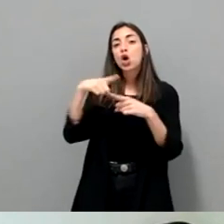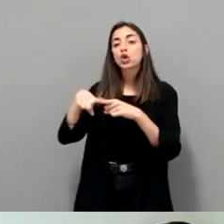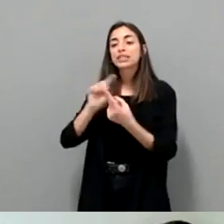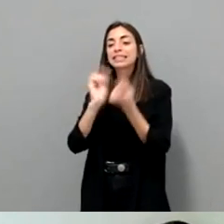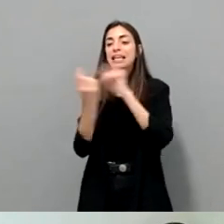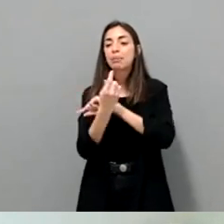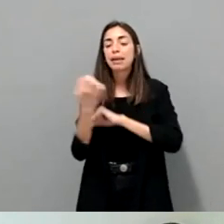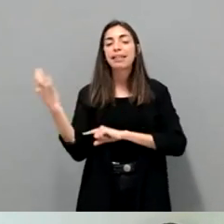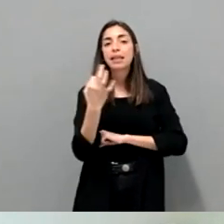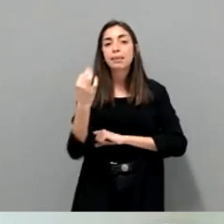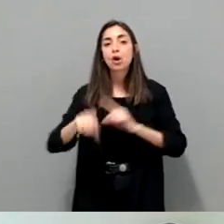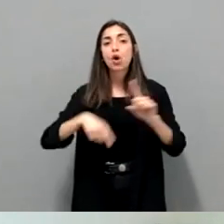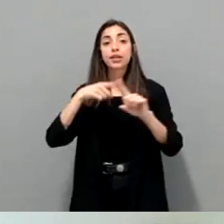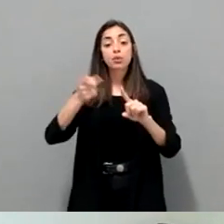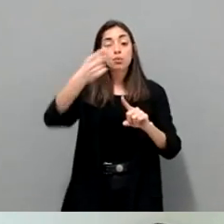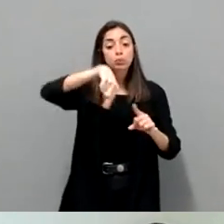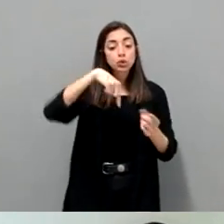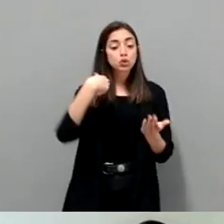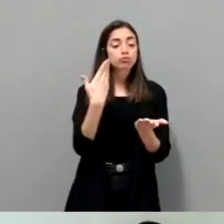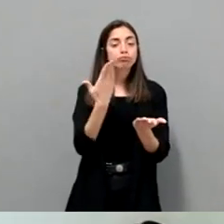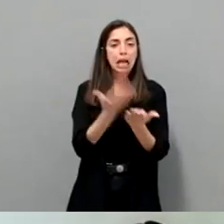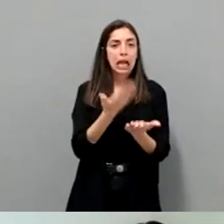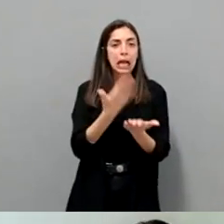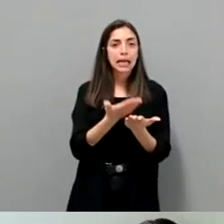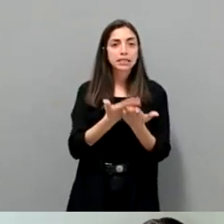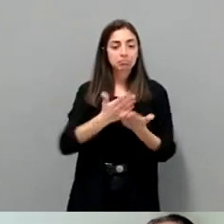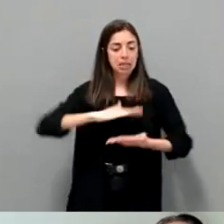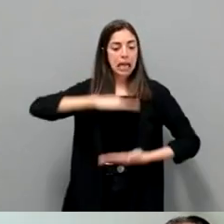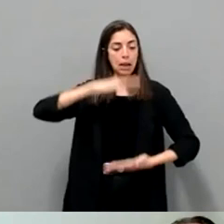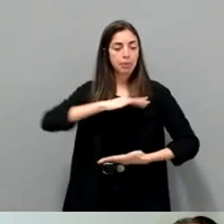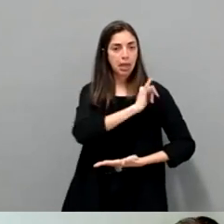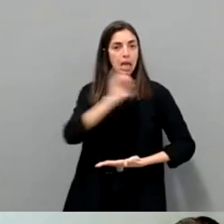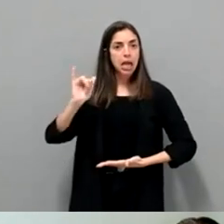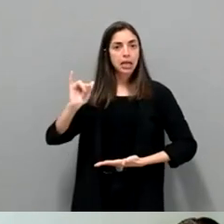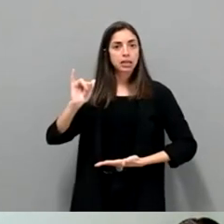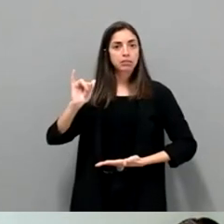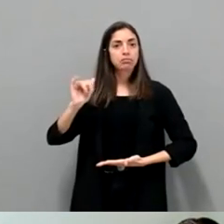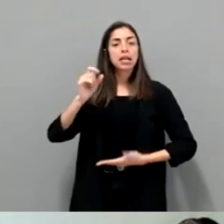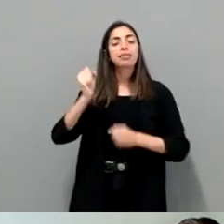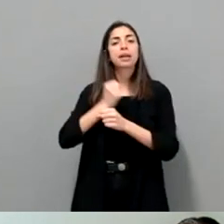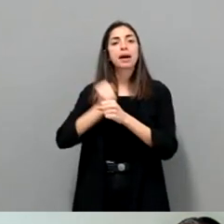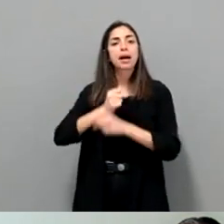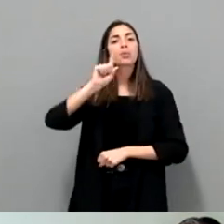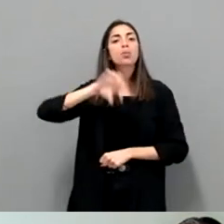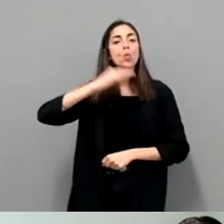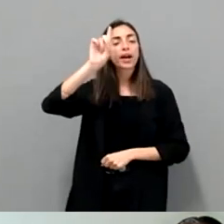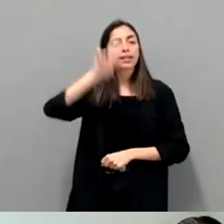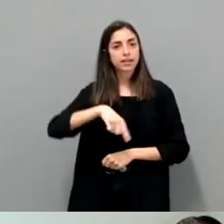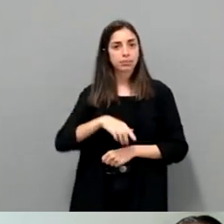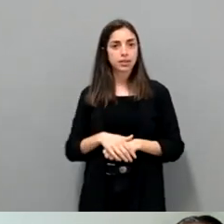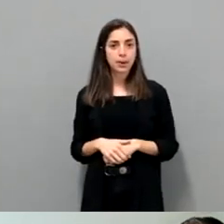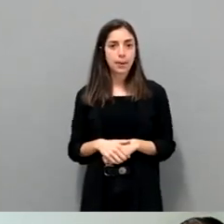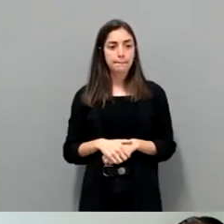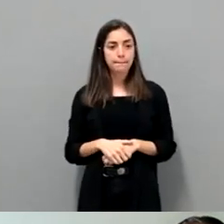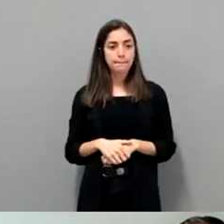que vosotras, capaces como las que más, también podéis trabajar? Bueno, en